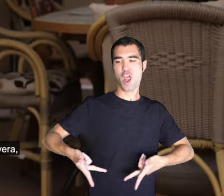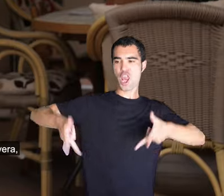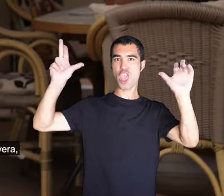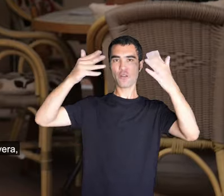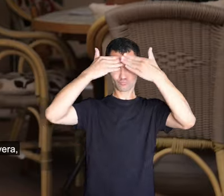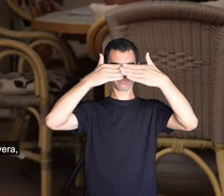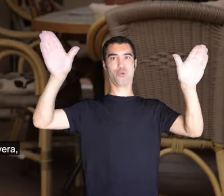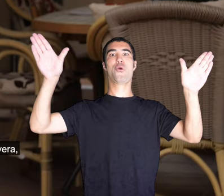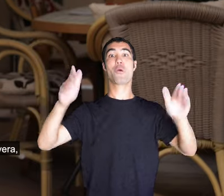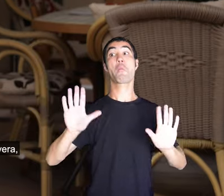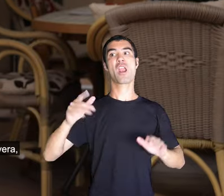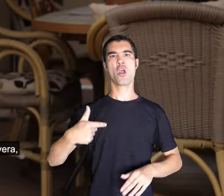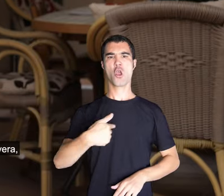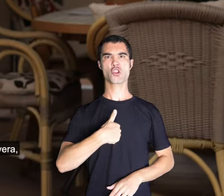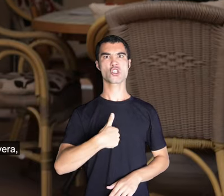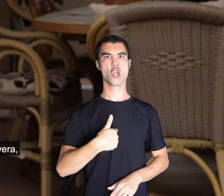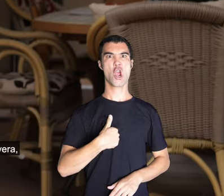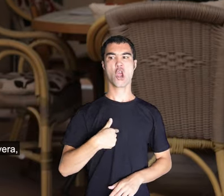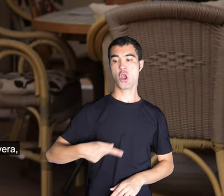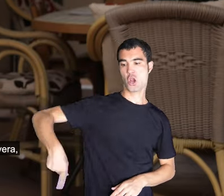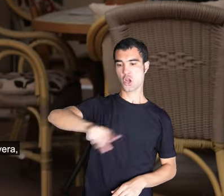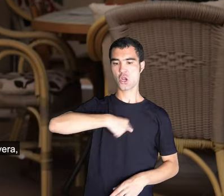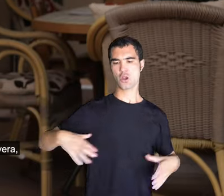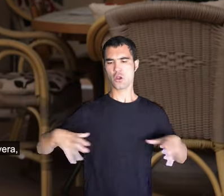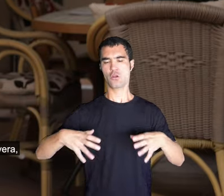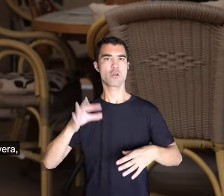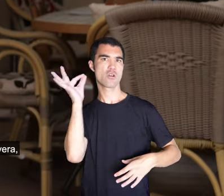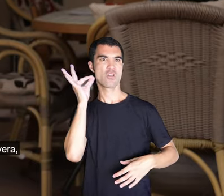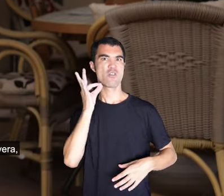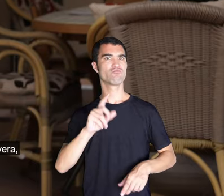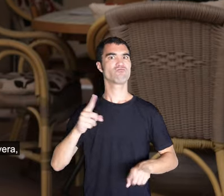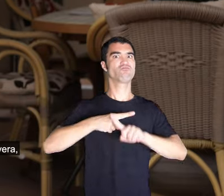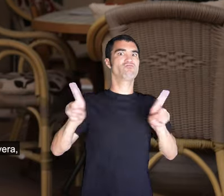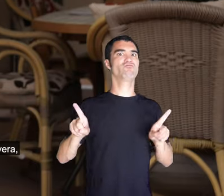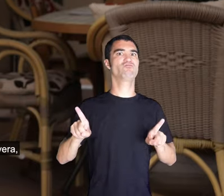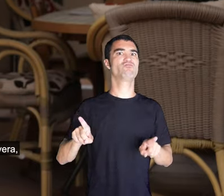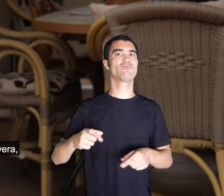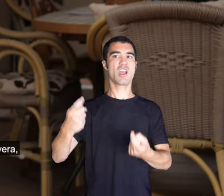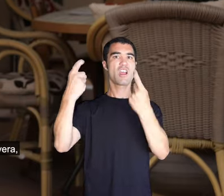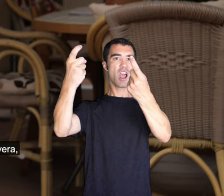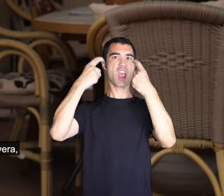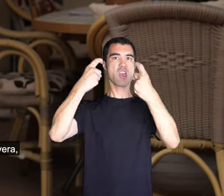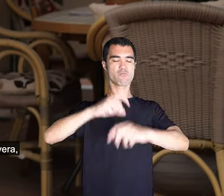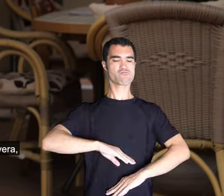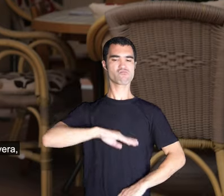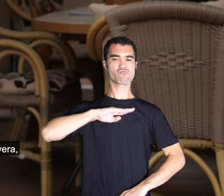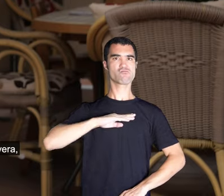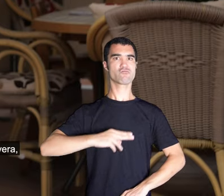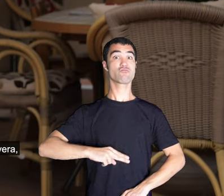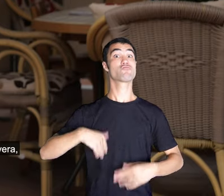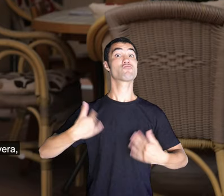libres. Pero yo tuve, y muchas de nosotras, hemos tenido una educación bastante